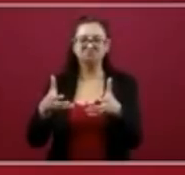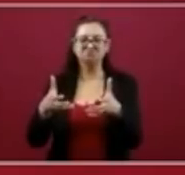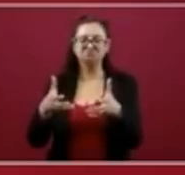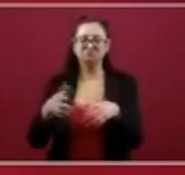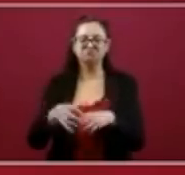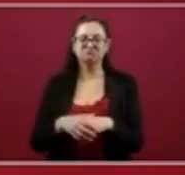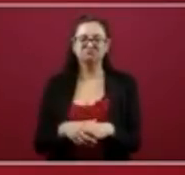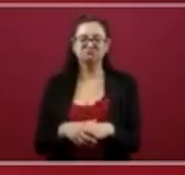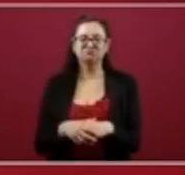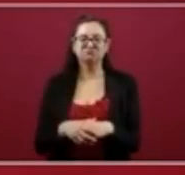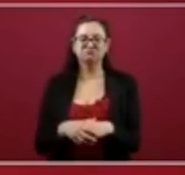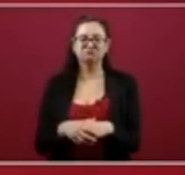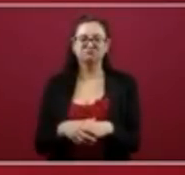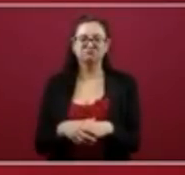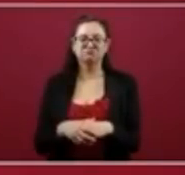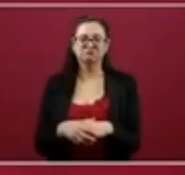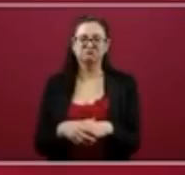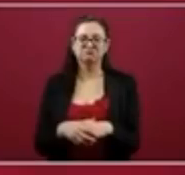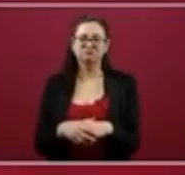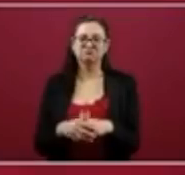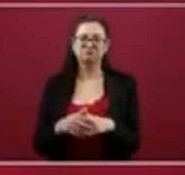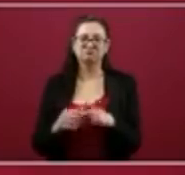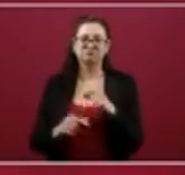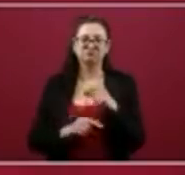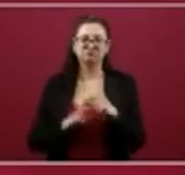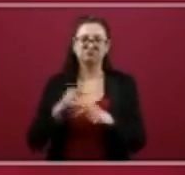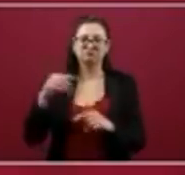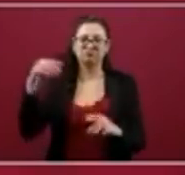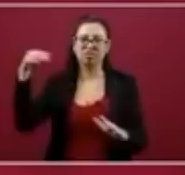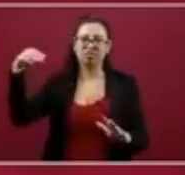y se cae en crisis